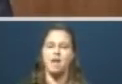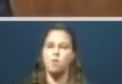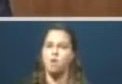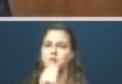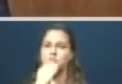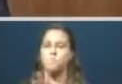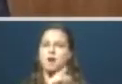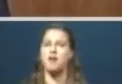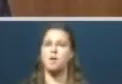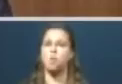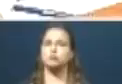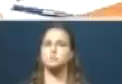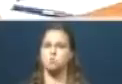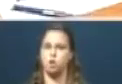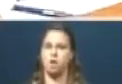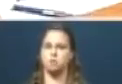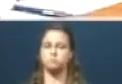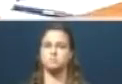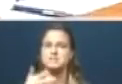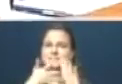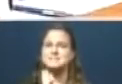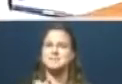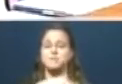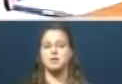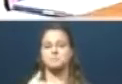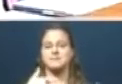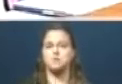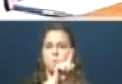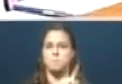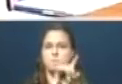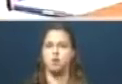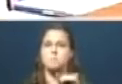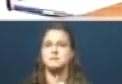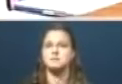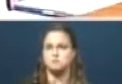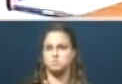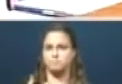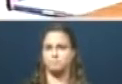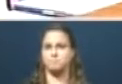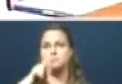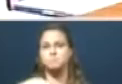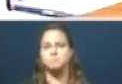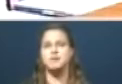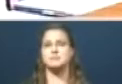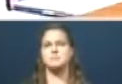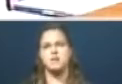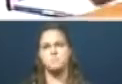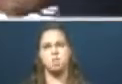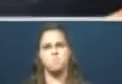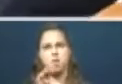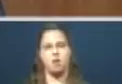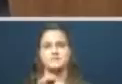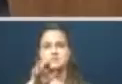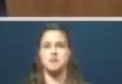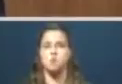naturales este es el terreno del sector primario y de la agroindustria que son actividades de enorme importancia para castilla y león'